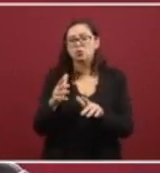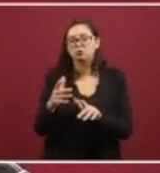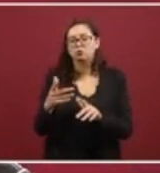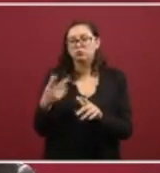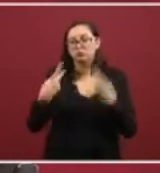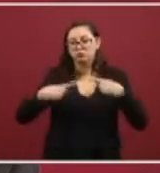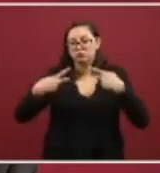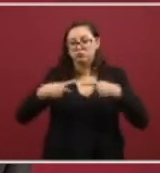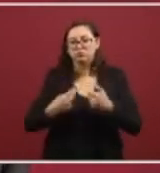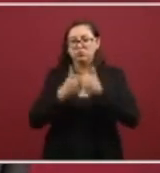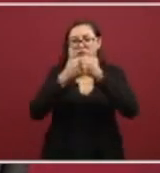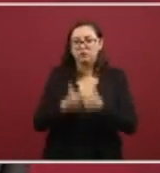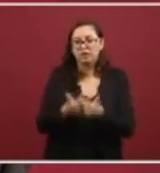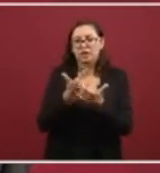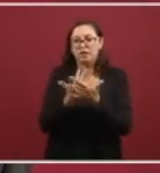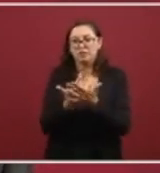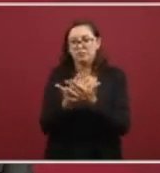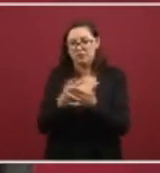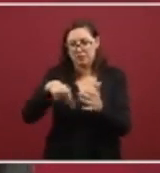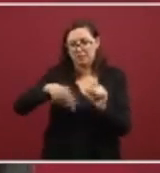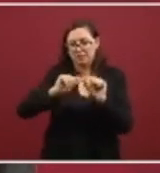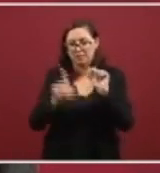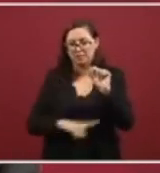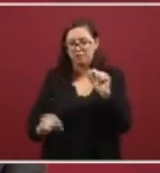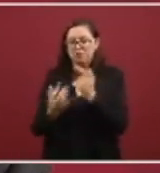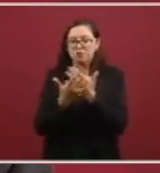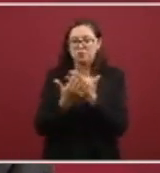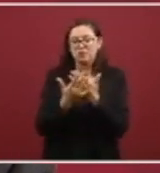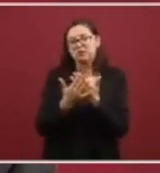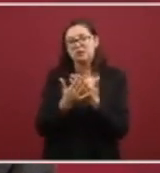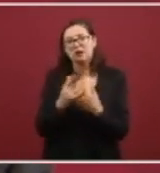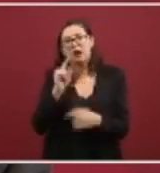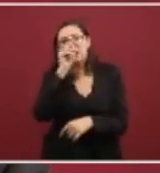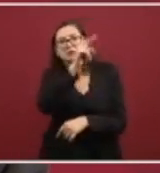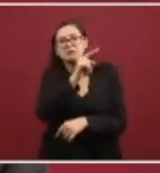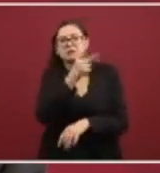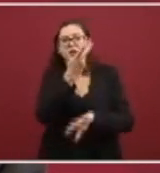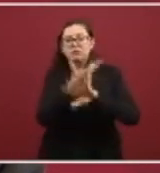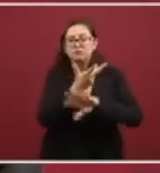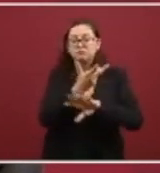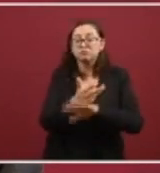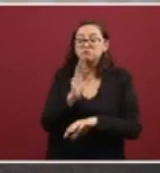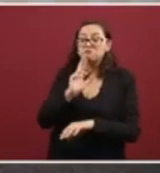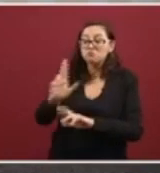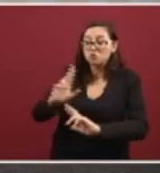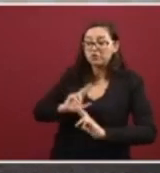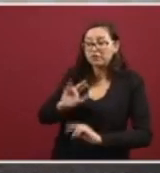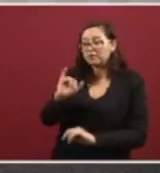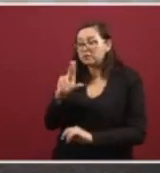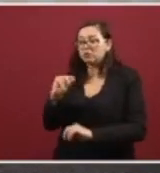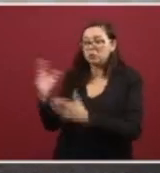esperando su procedimiento de asilo. En este momento, como decía yo el día de ayer, son 10,000 personas.